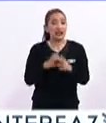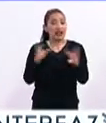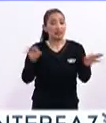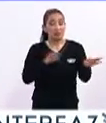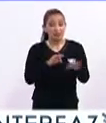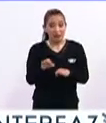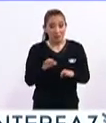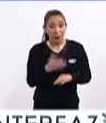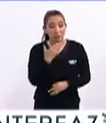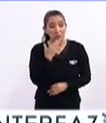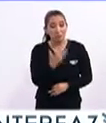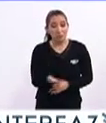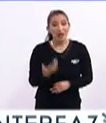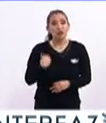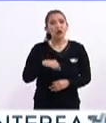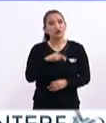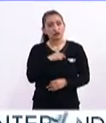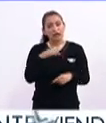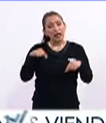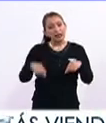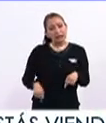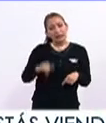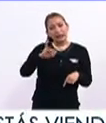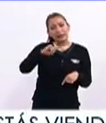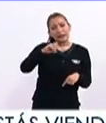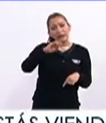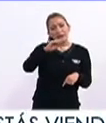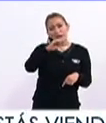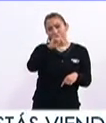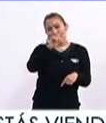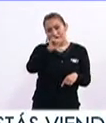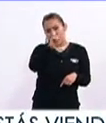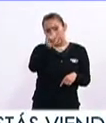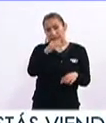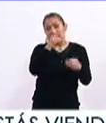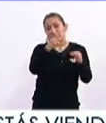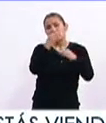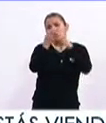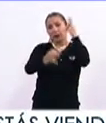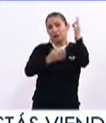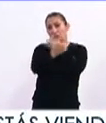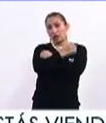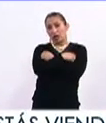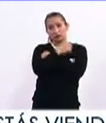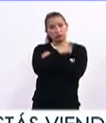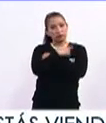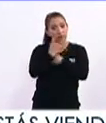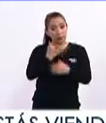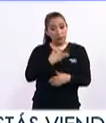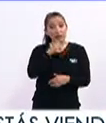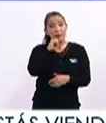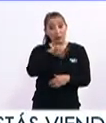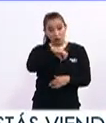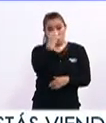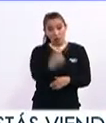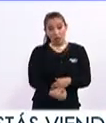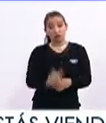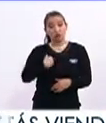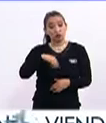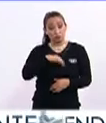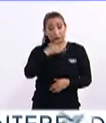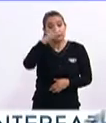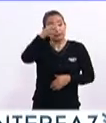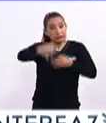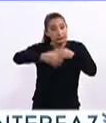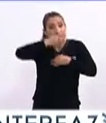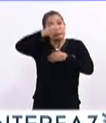labor, sin duda nosotros como Interfaz, como Agencia Informativa de Educación, tenemos esa también obligación de estar